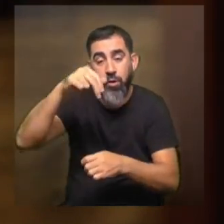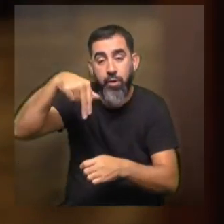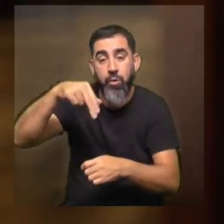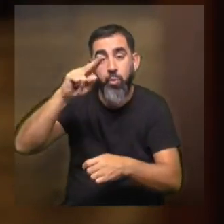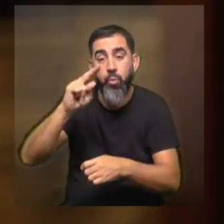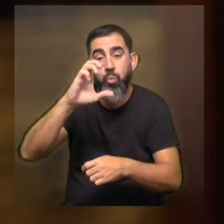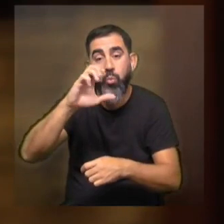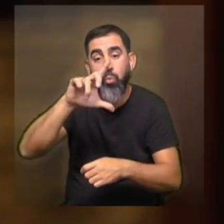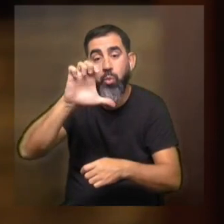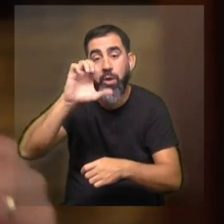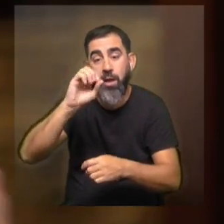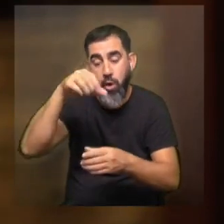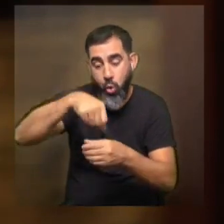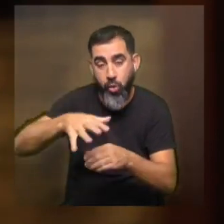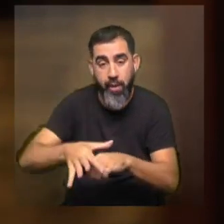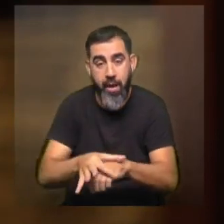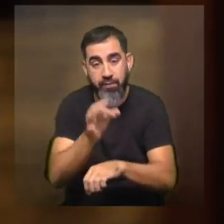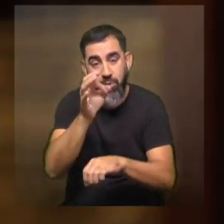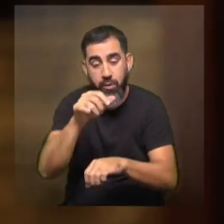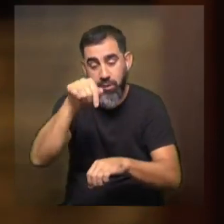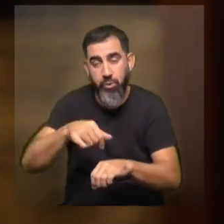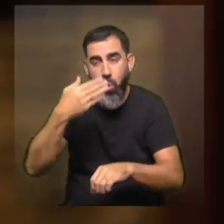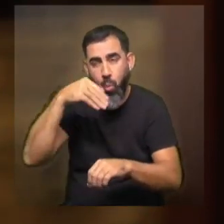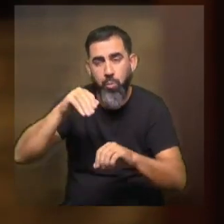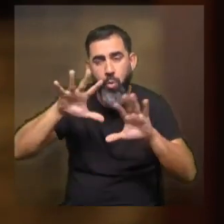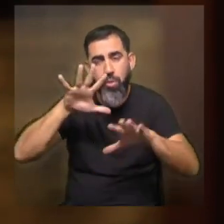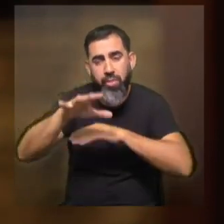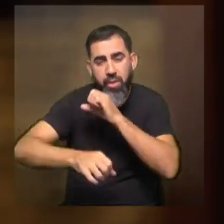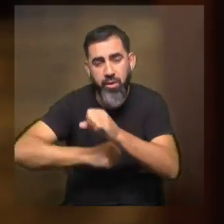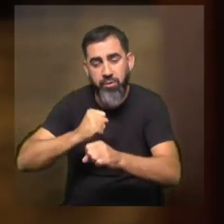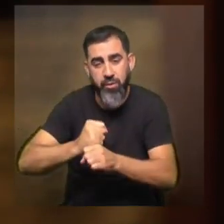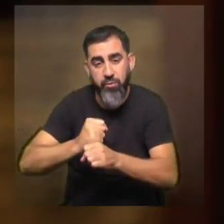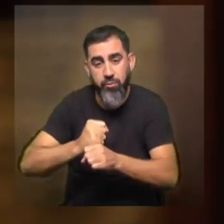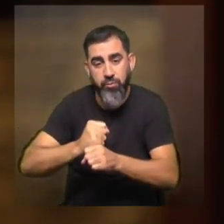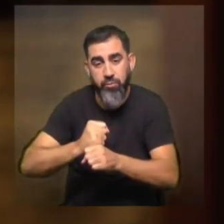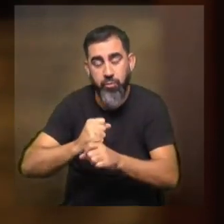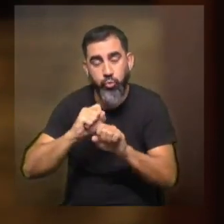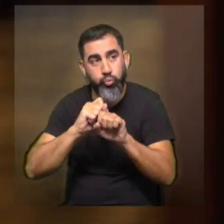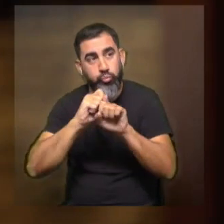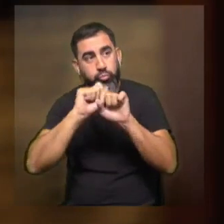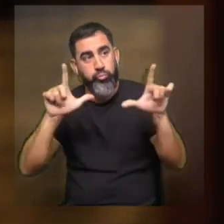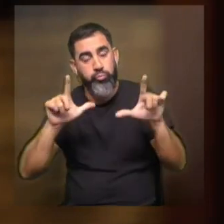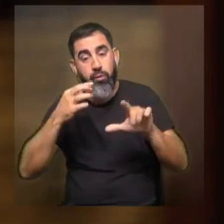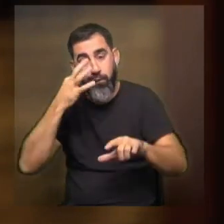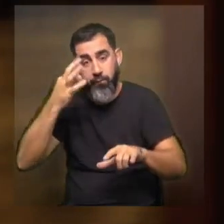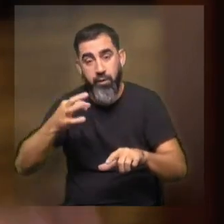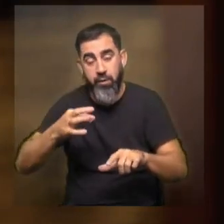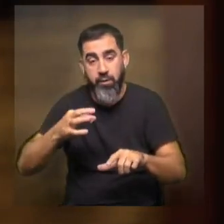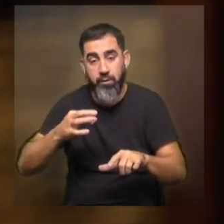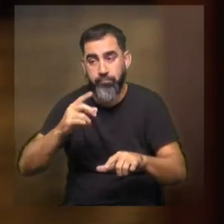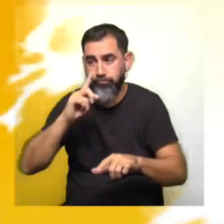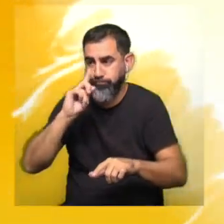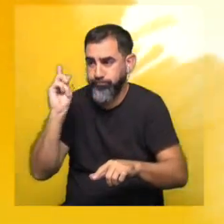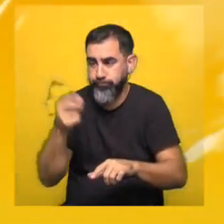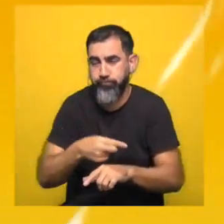célula. Eso ha ocurrido en los últimos 10 años a un nivel sorprendente, totalmente fuera de